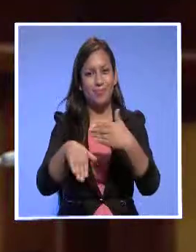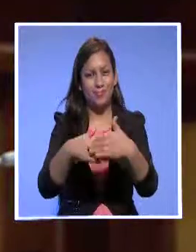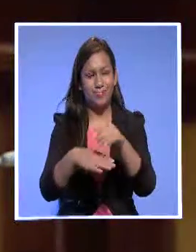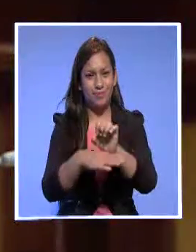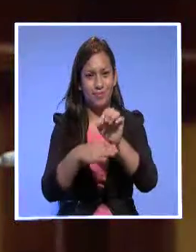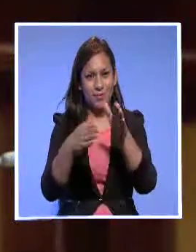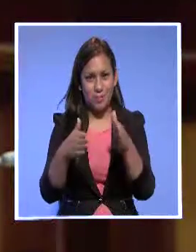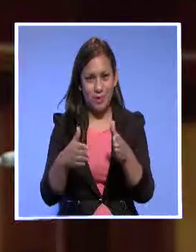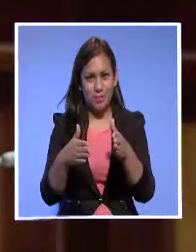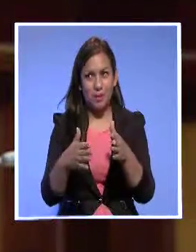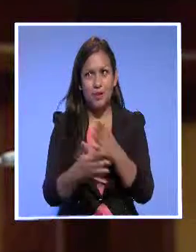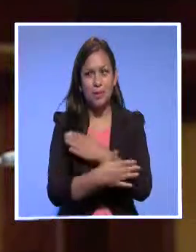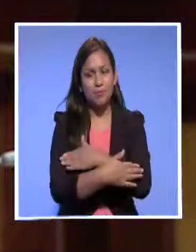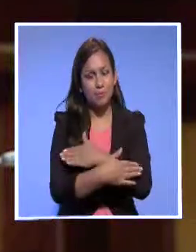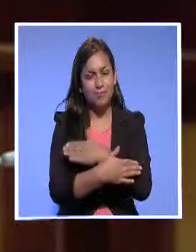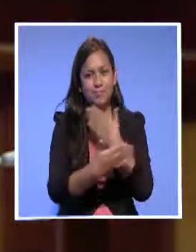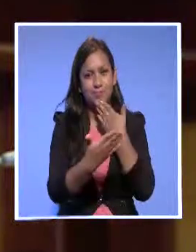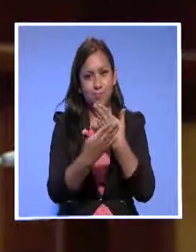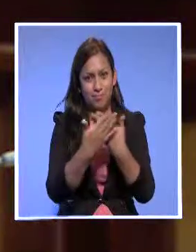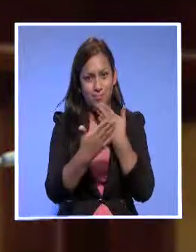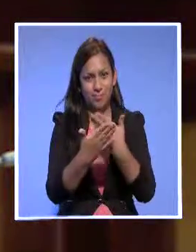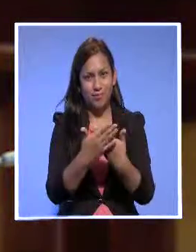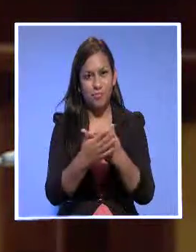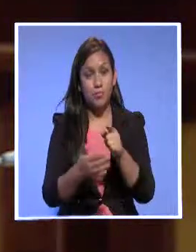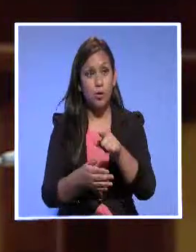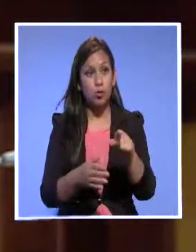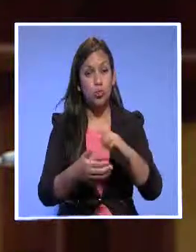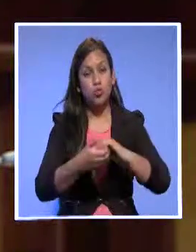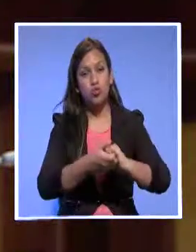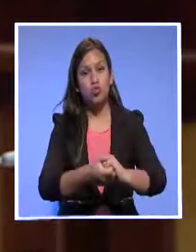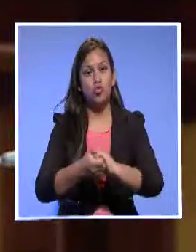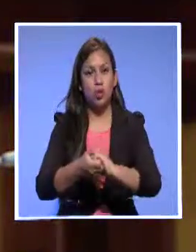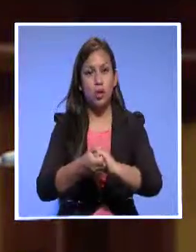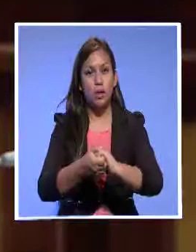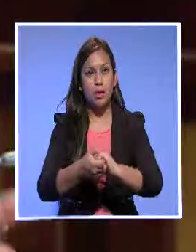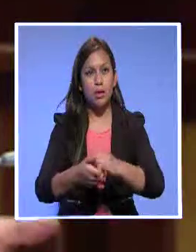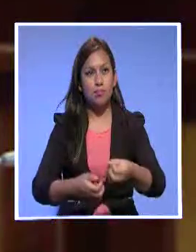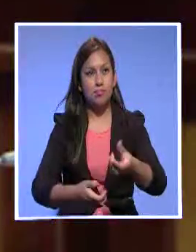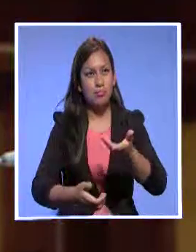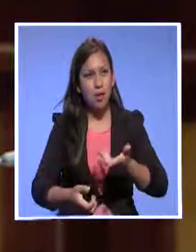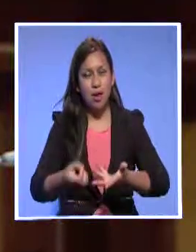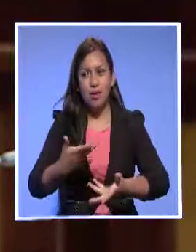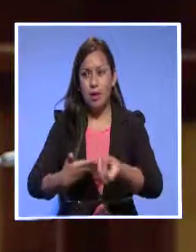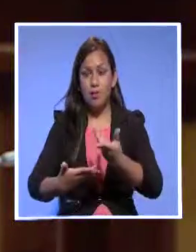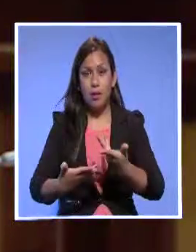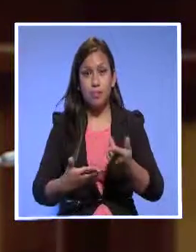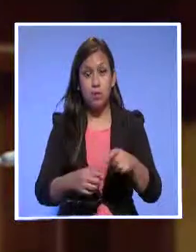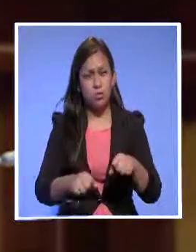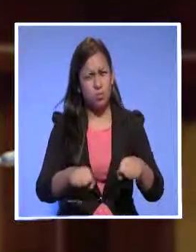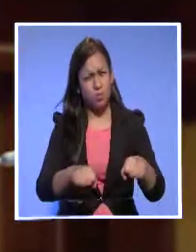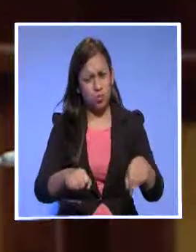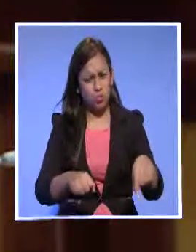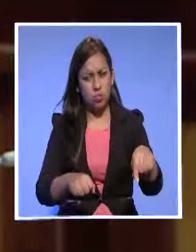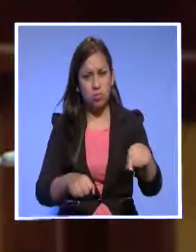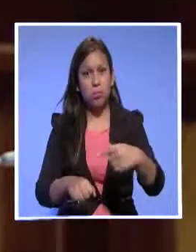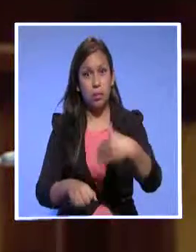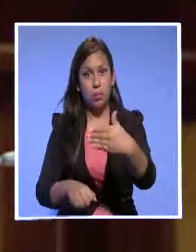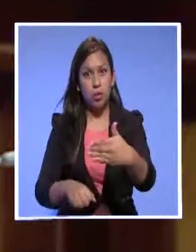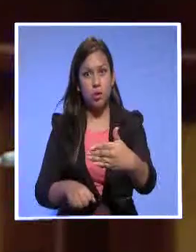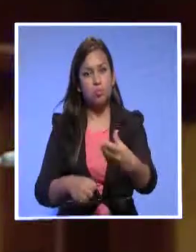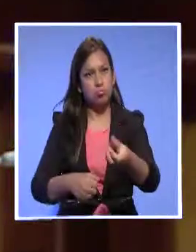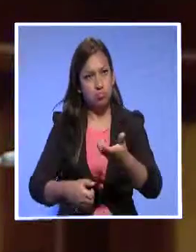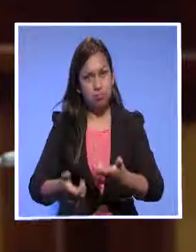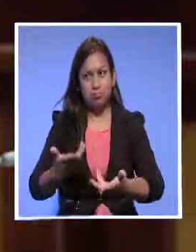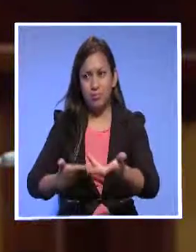expresar nuestro agradecimiento por ese muestra de solidaridad demostrada después del terremoto y durante estos días de que nuestro